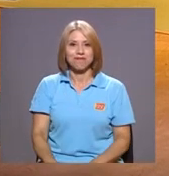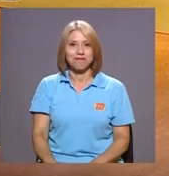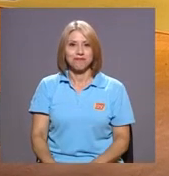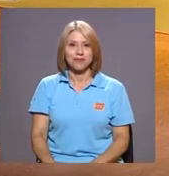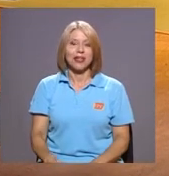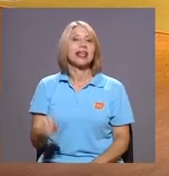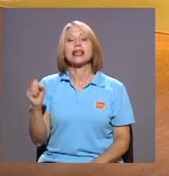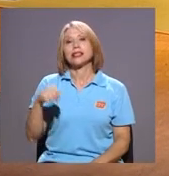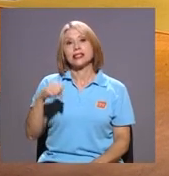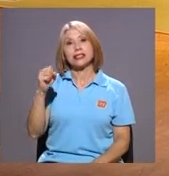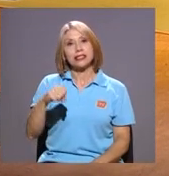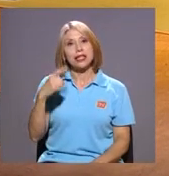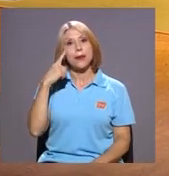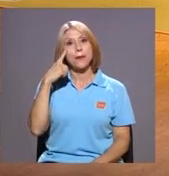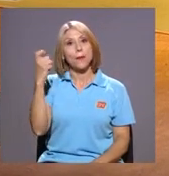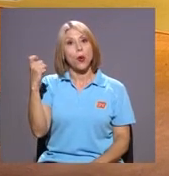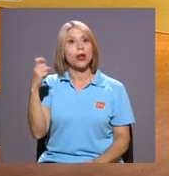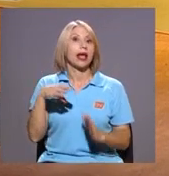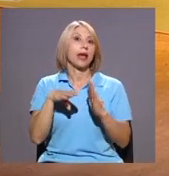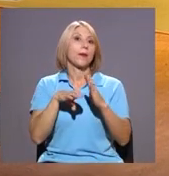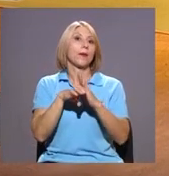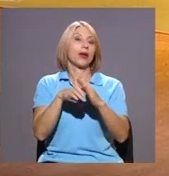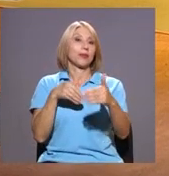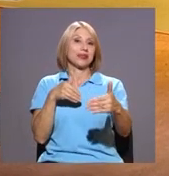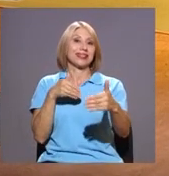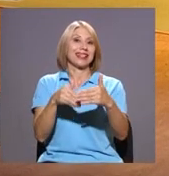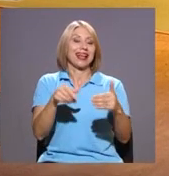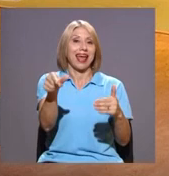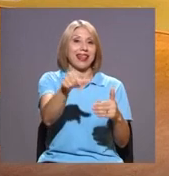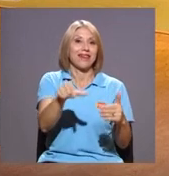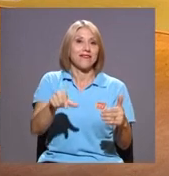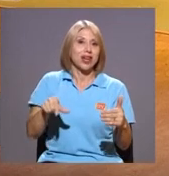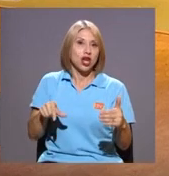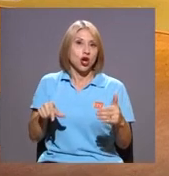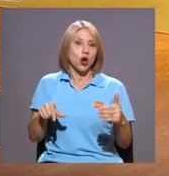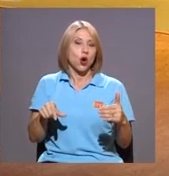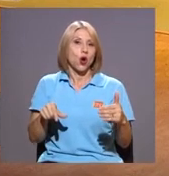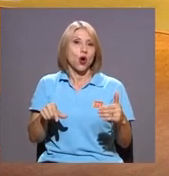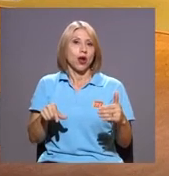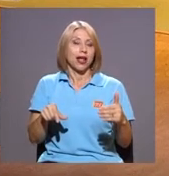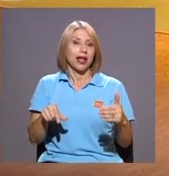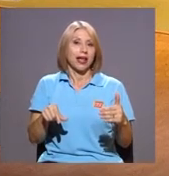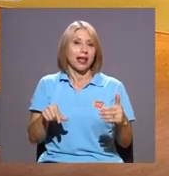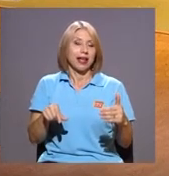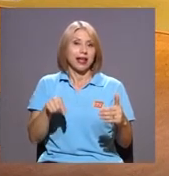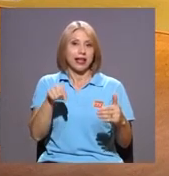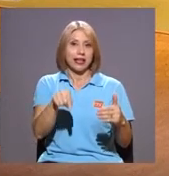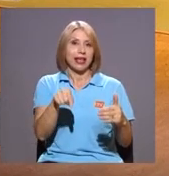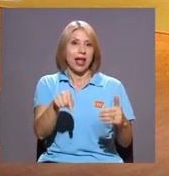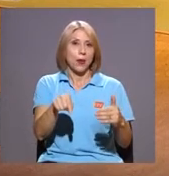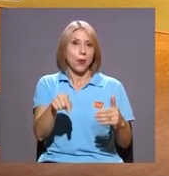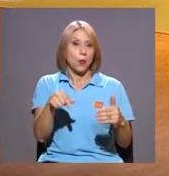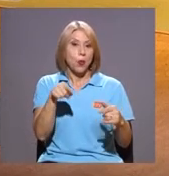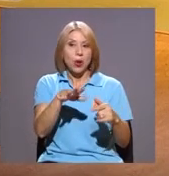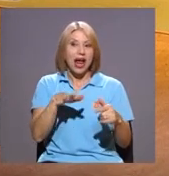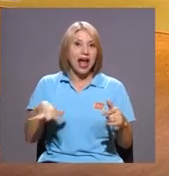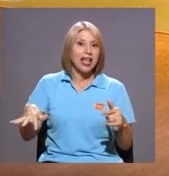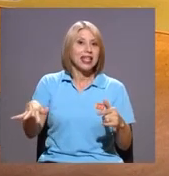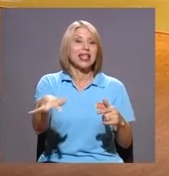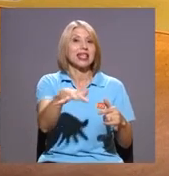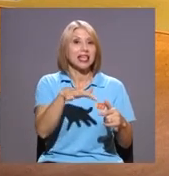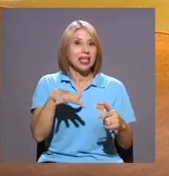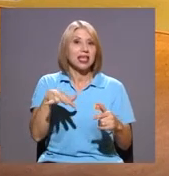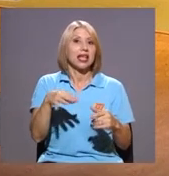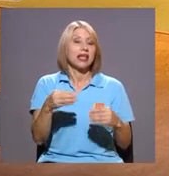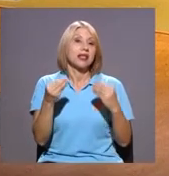porque el área cerca del río o la quebrada, y por ahí están buena parte